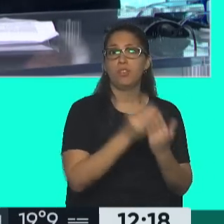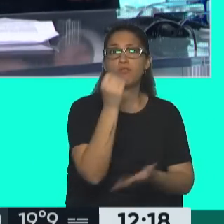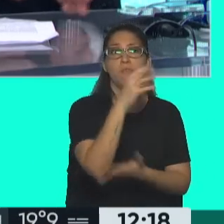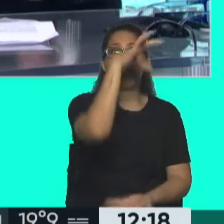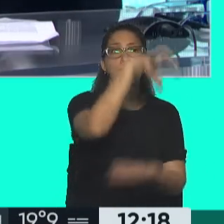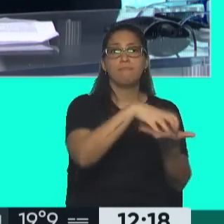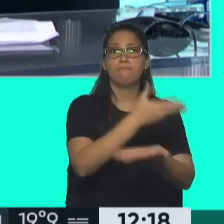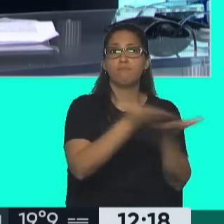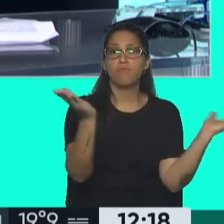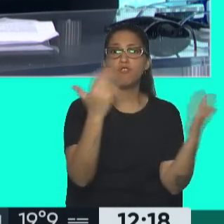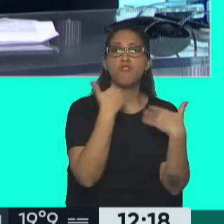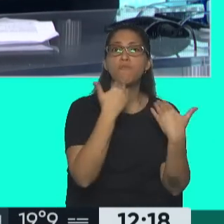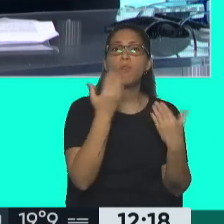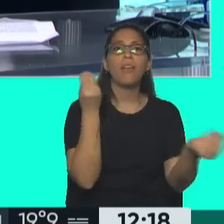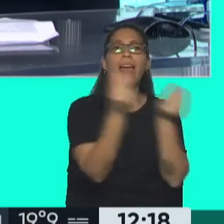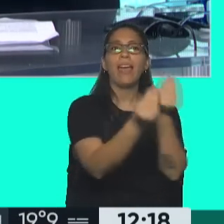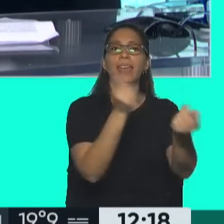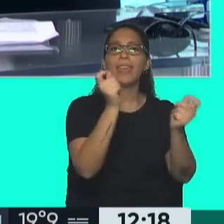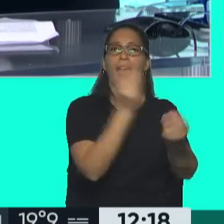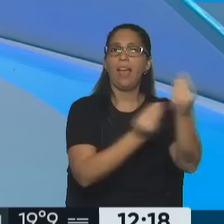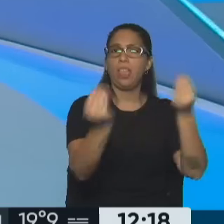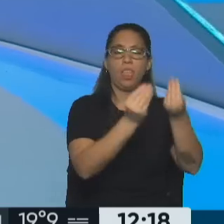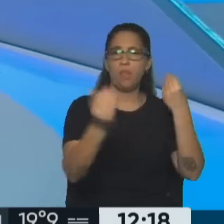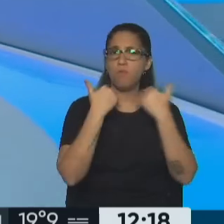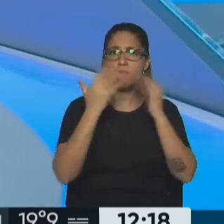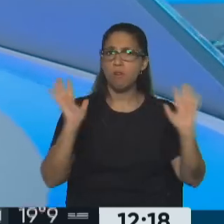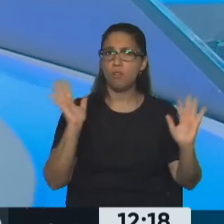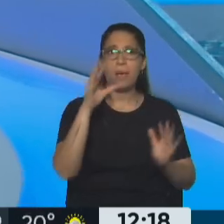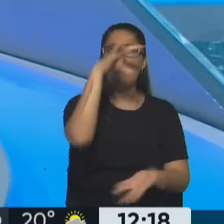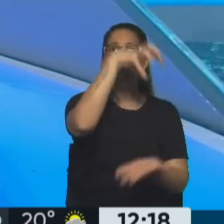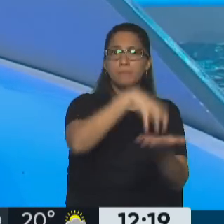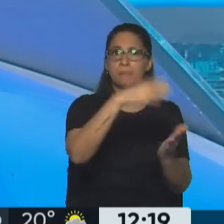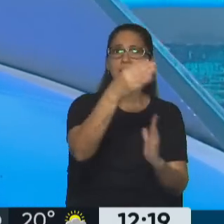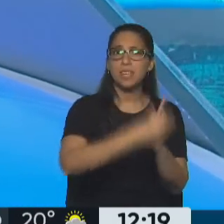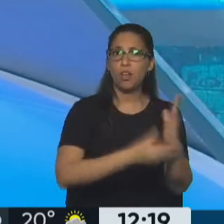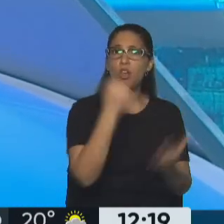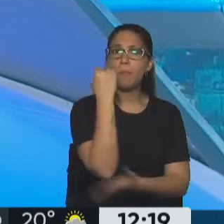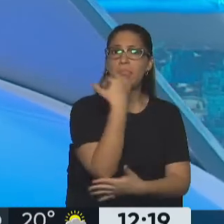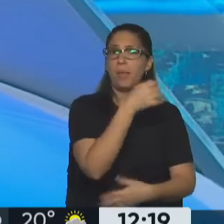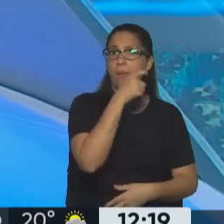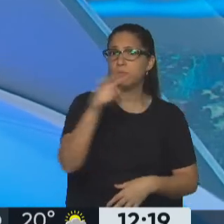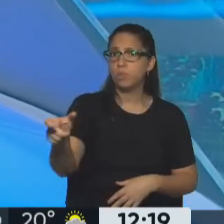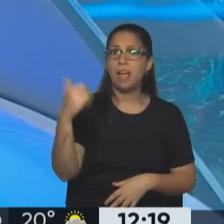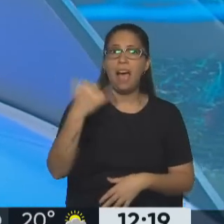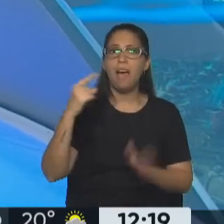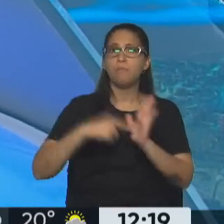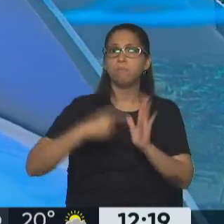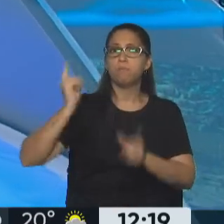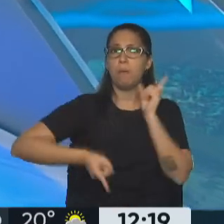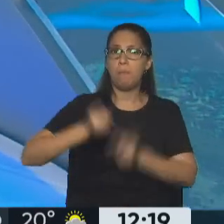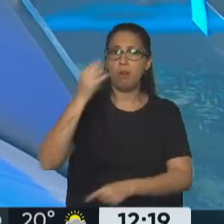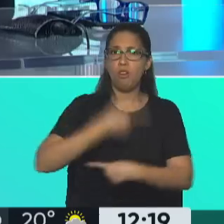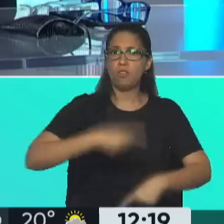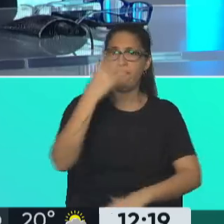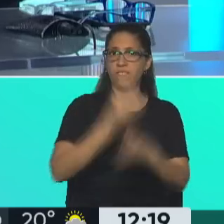público, no importa que hayan cambiado los funcionarios. Es el Ministerio de Economía el que debe responder. Acá hay una serie de imputaciones por irregularidades,